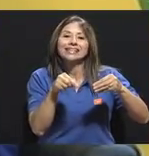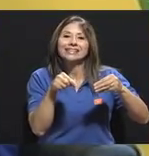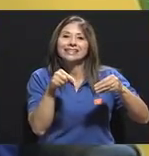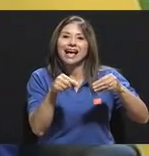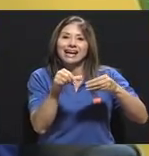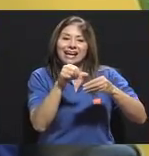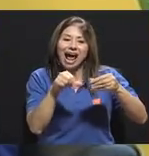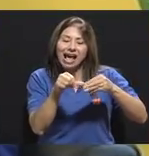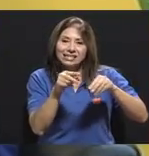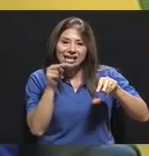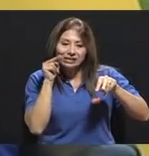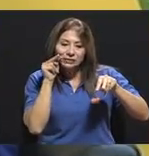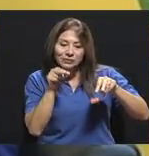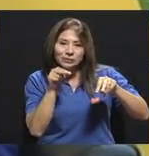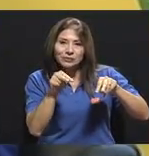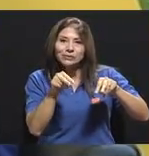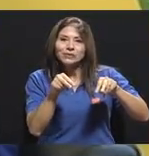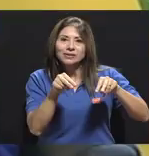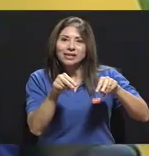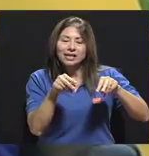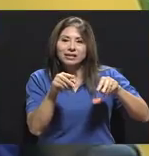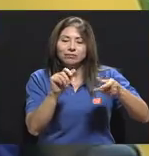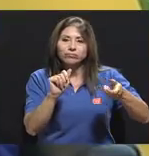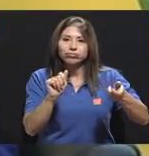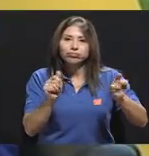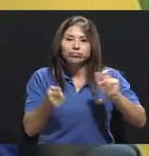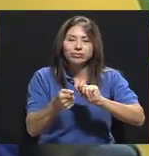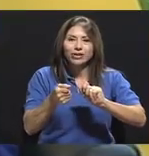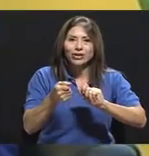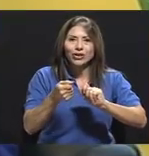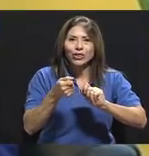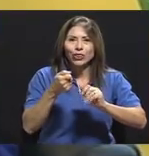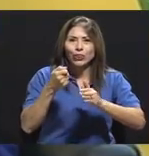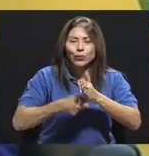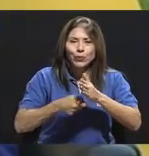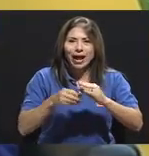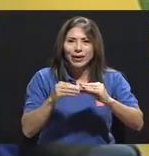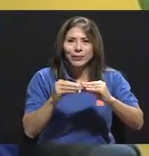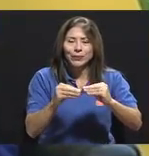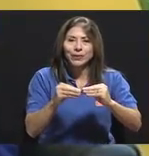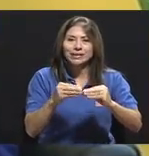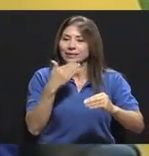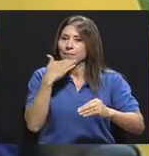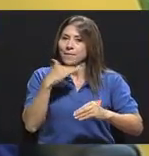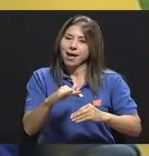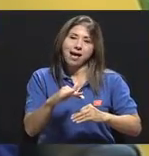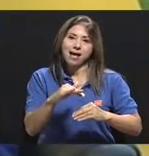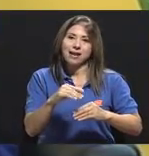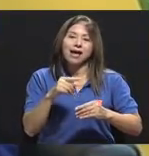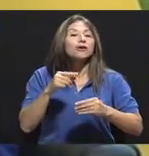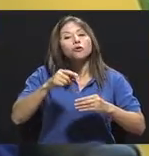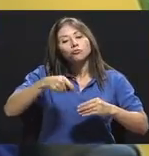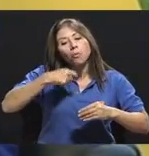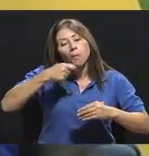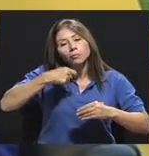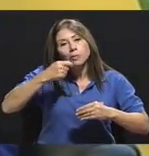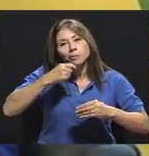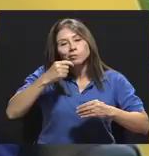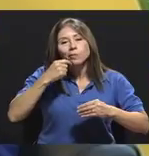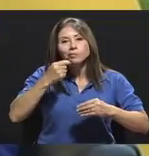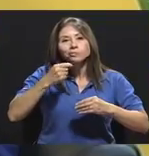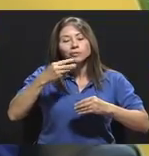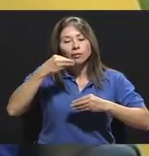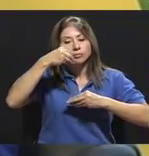a la vista sea a temperatura ambiente durita esas grasas son más dañinas verdad y tienden a quedarse pues se adhieren a las